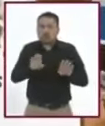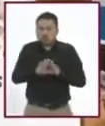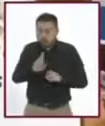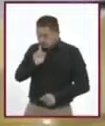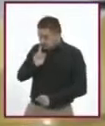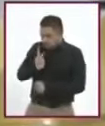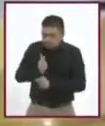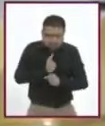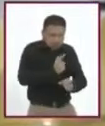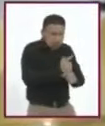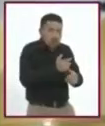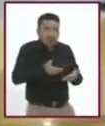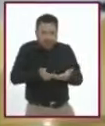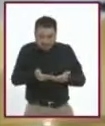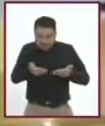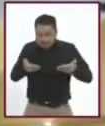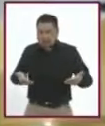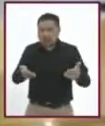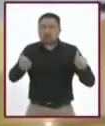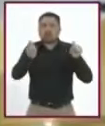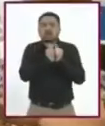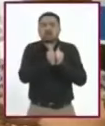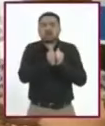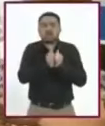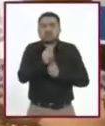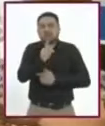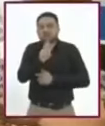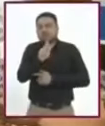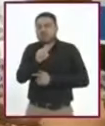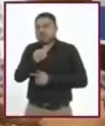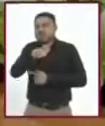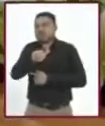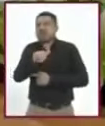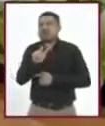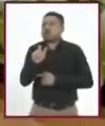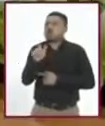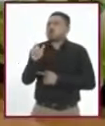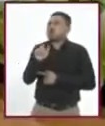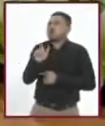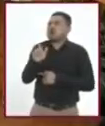descubrió? Ahora vamos con la proteína, las del cuándo.